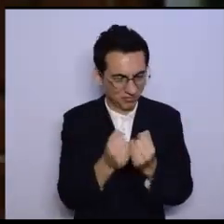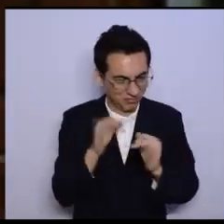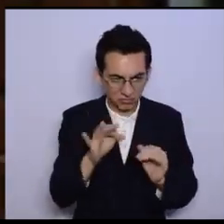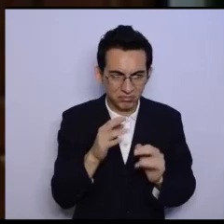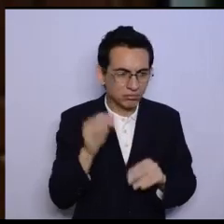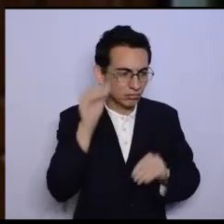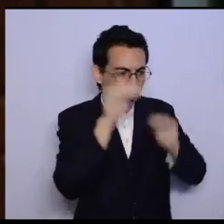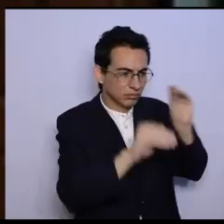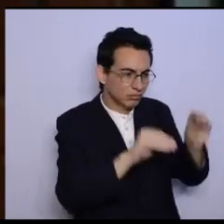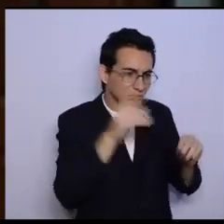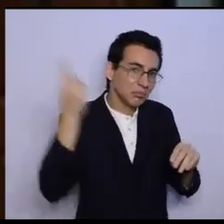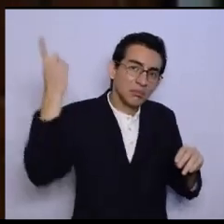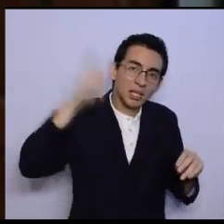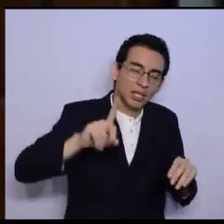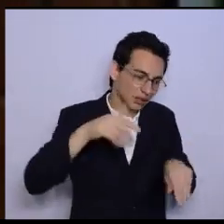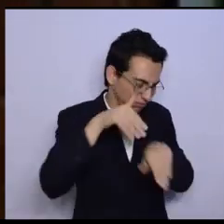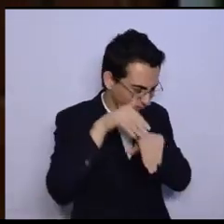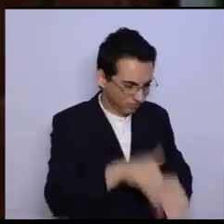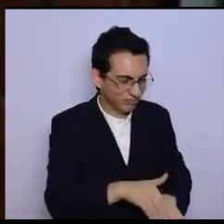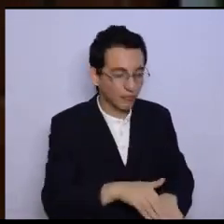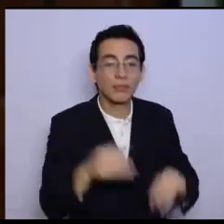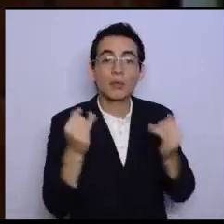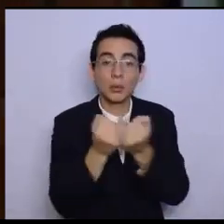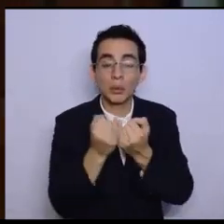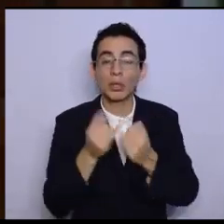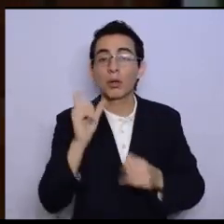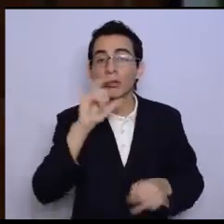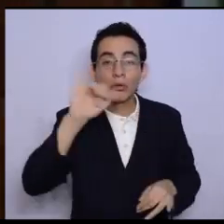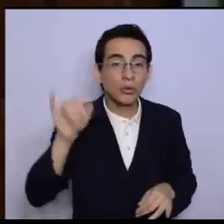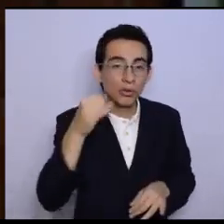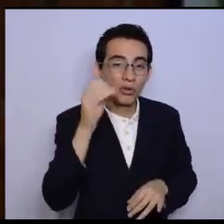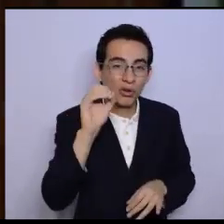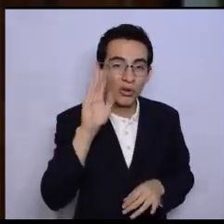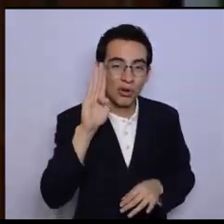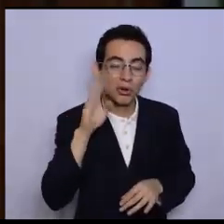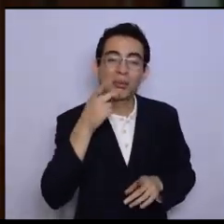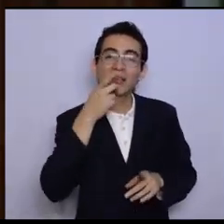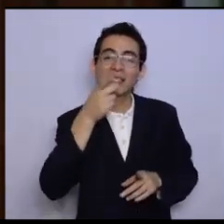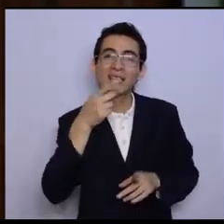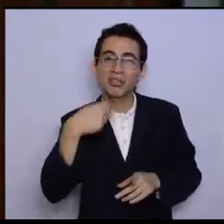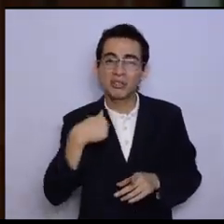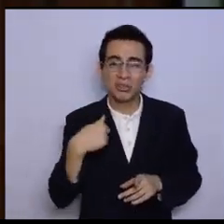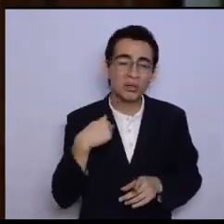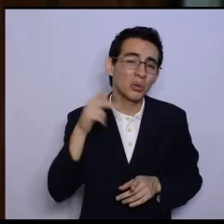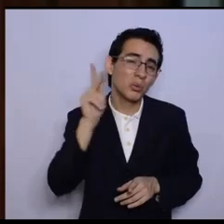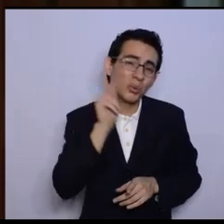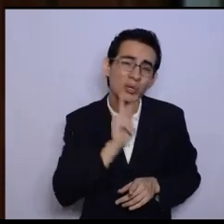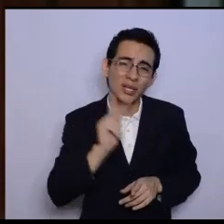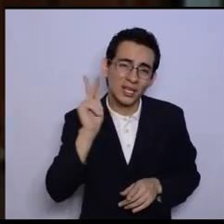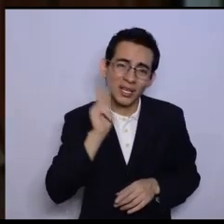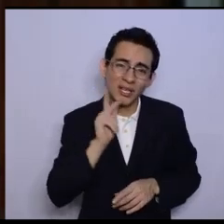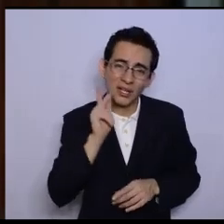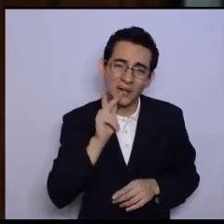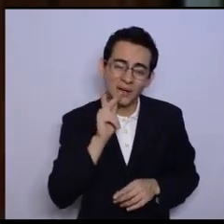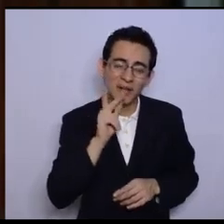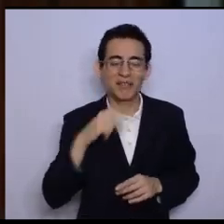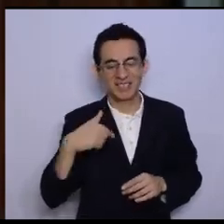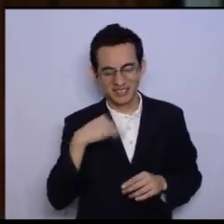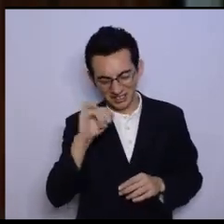Esa es la propiedad del oro. Por eso cuando Job dijo: me probará, me meterá al crisol, pero saldré como oro.